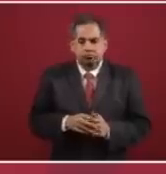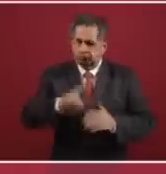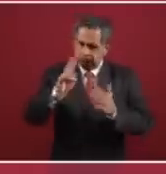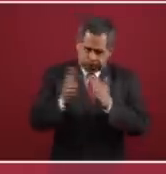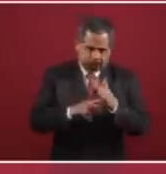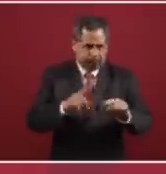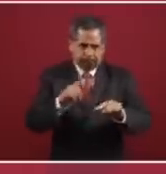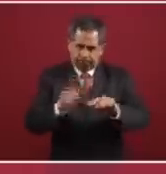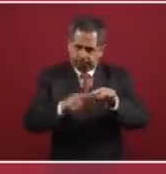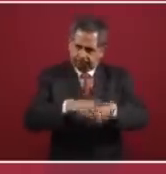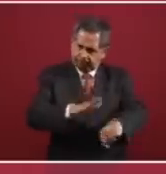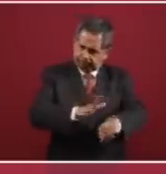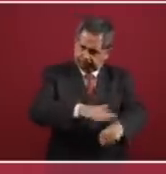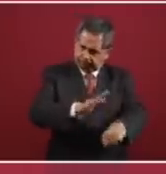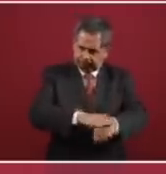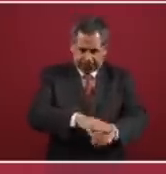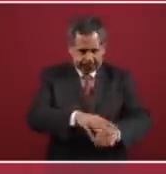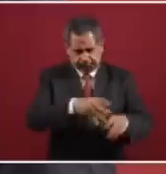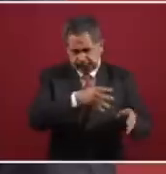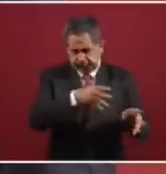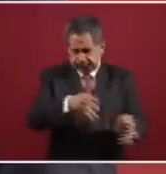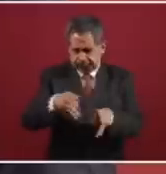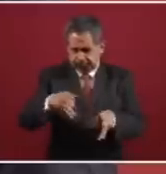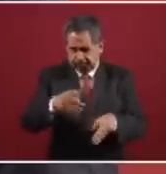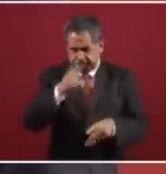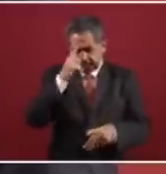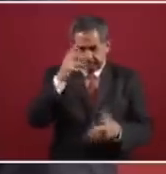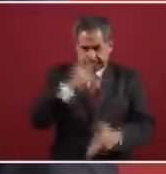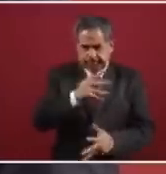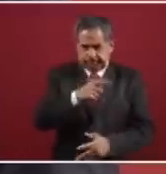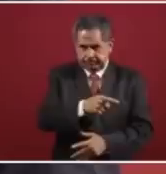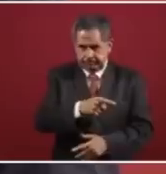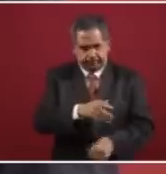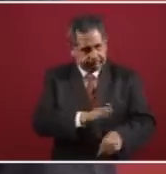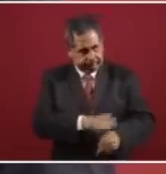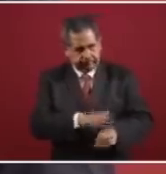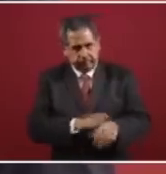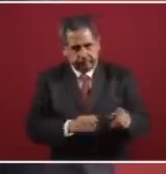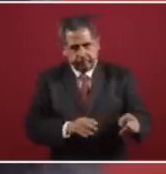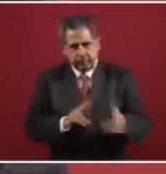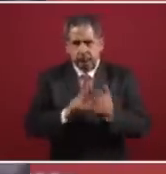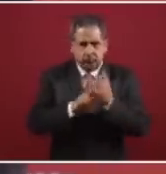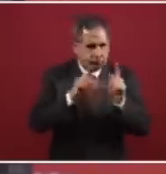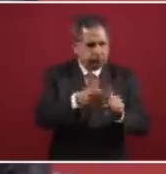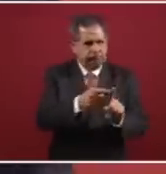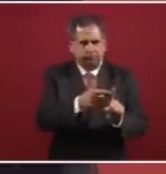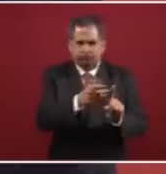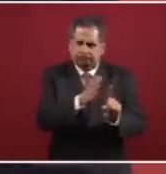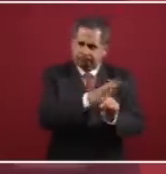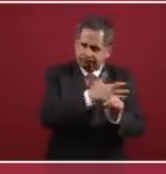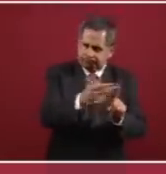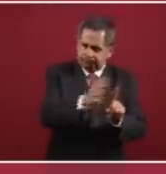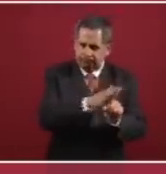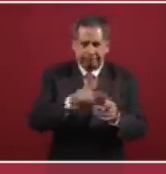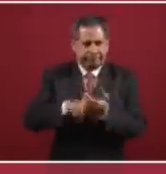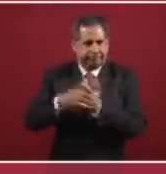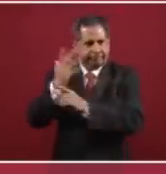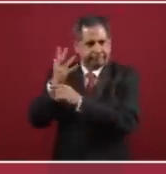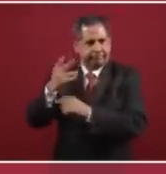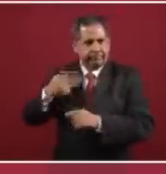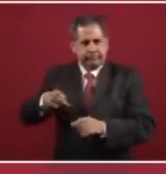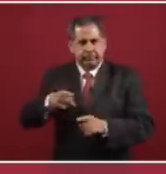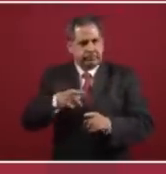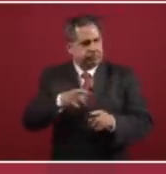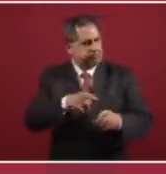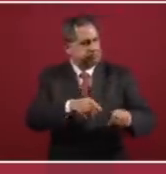sacudida, otra zarandeada, otra zamarreada, dirían en mi pueblo, a la